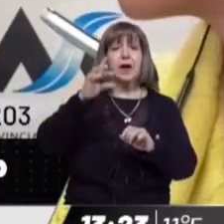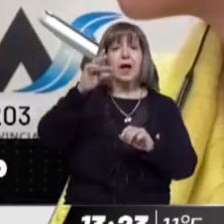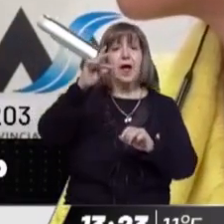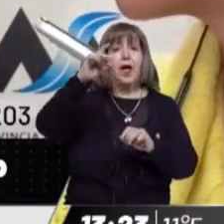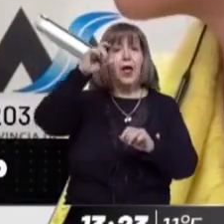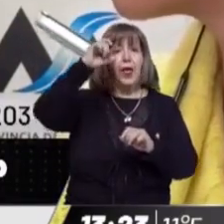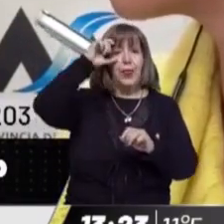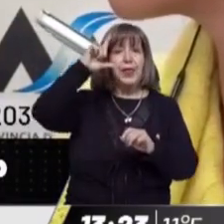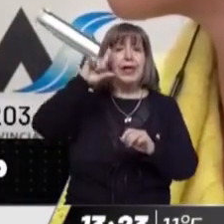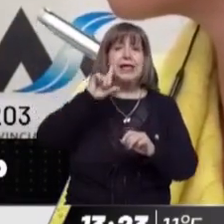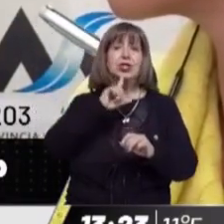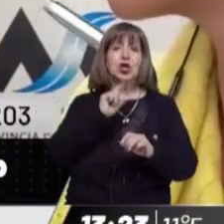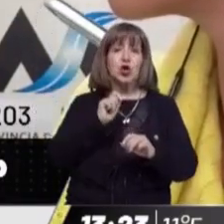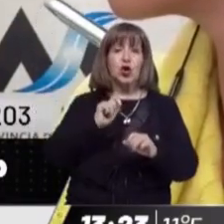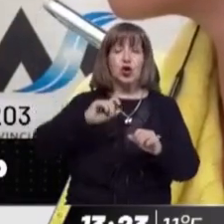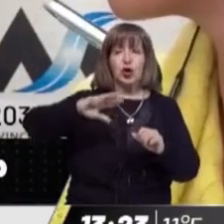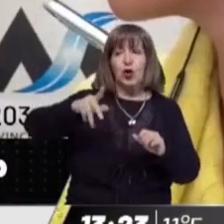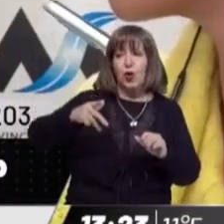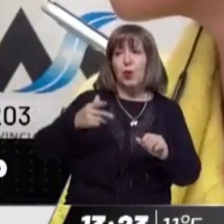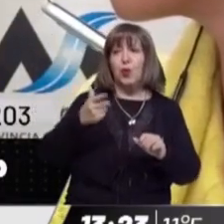y los autores del delito